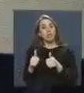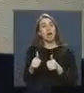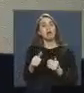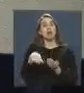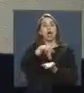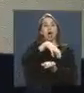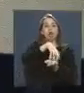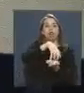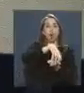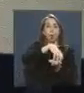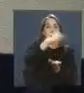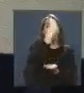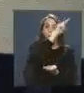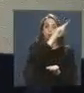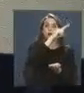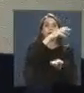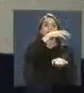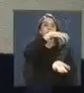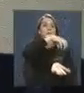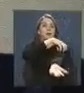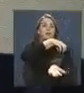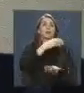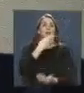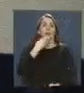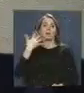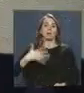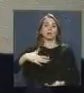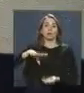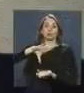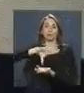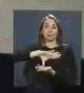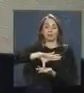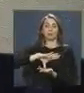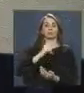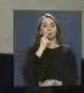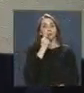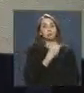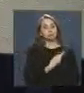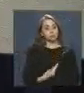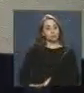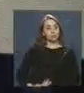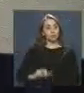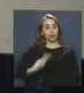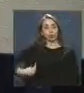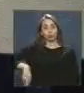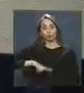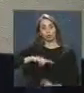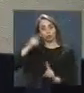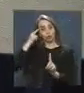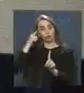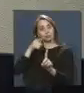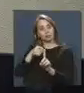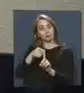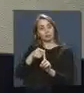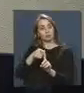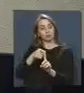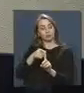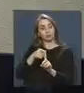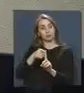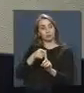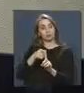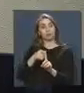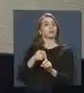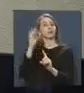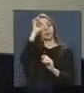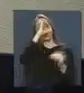no solo para la región, sino para el país. En consecuencia, presidente, lo que buscamos es que las